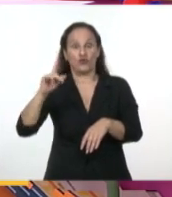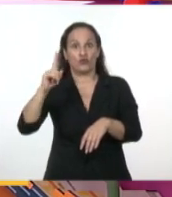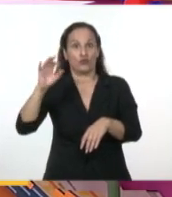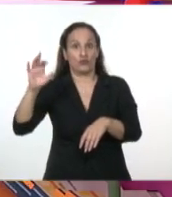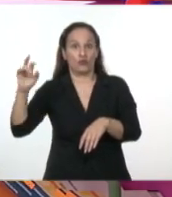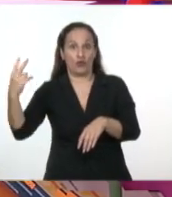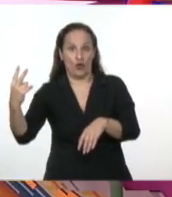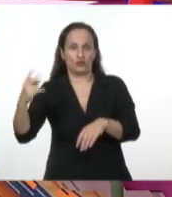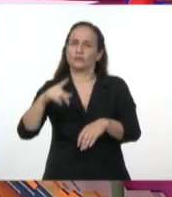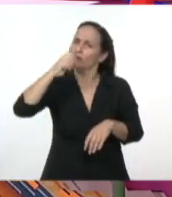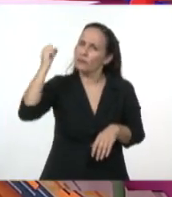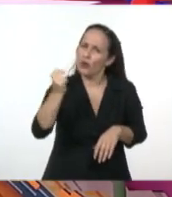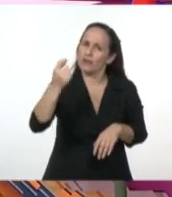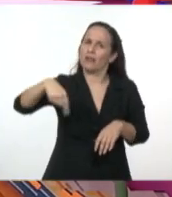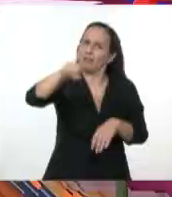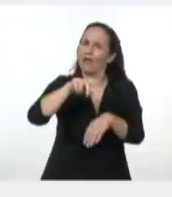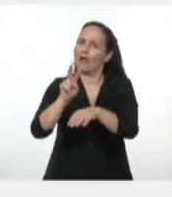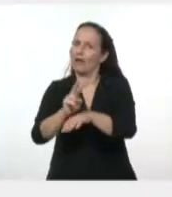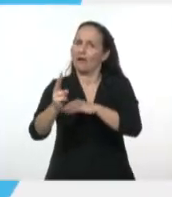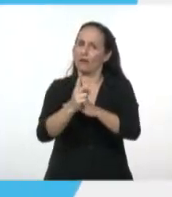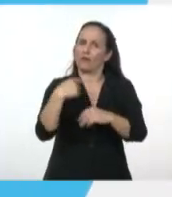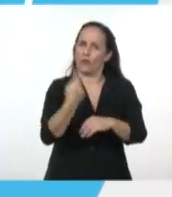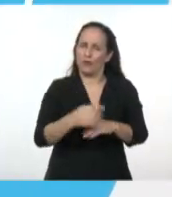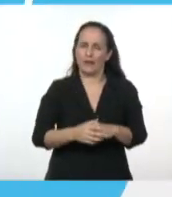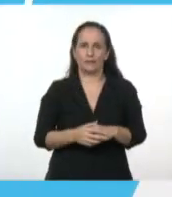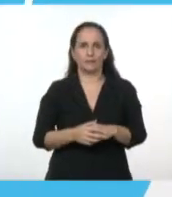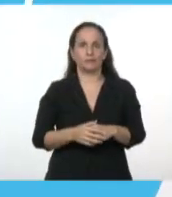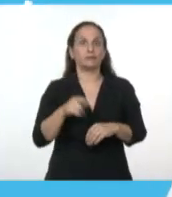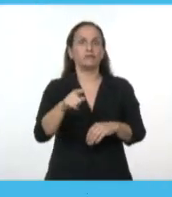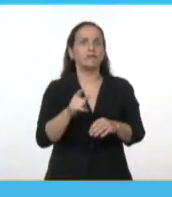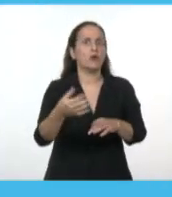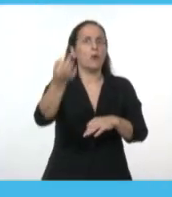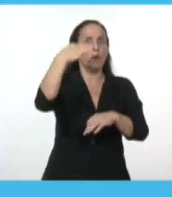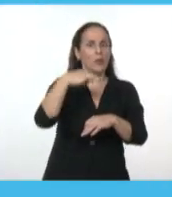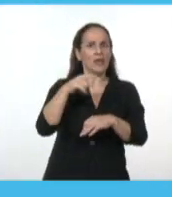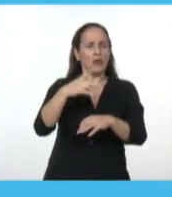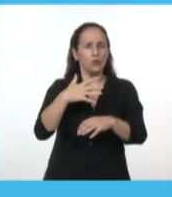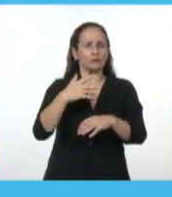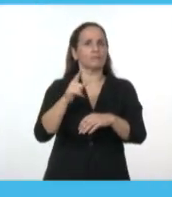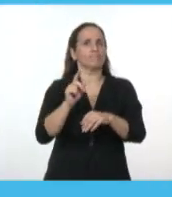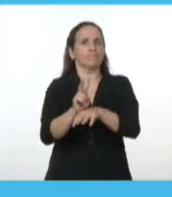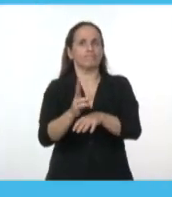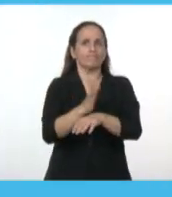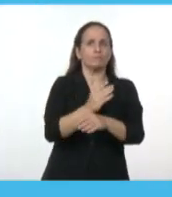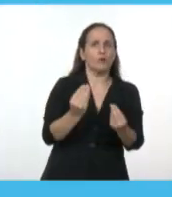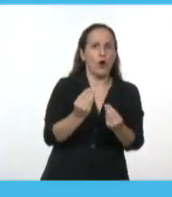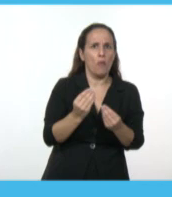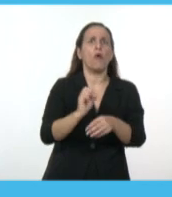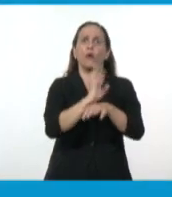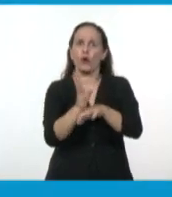0800-222-1002. Es muy importante cuidarnos todos y todas. ¿Cómo prevenir virus respiratorios, incluyendo el